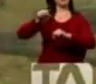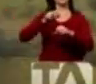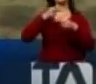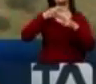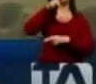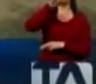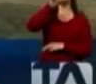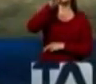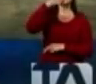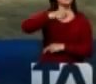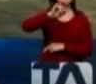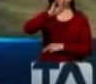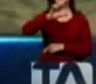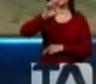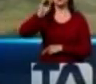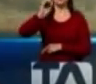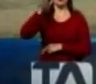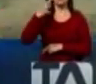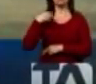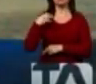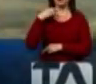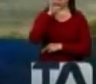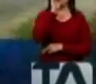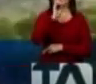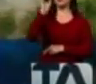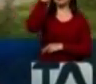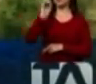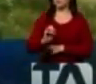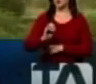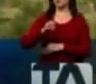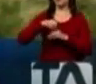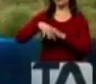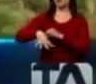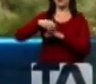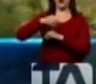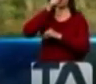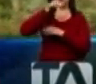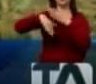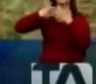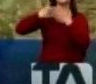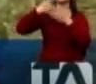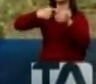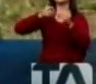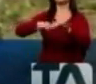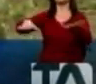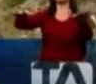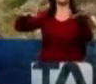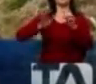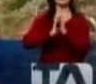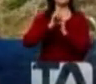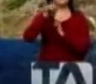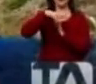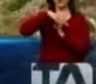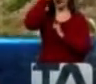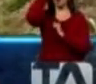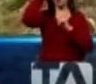alta importancia porque garantiza más de 90% de líquido vital a la ciudad. Además, habitan especies como el cóndor andino, el